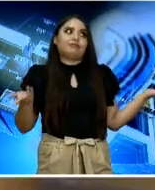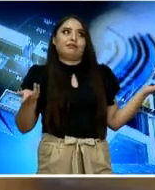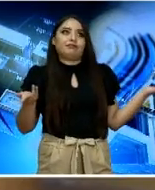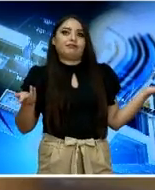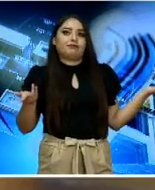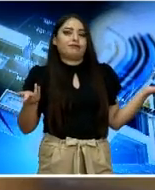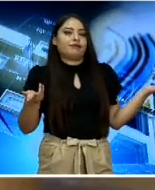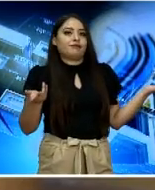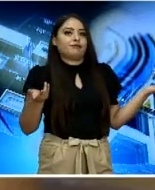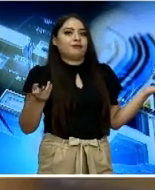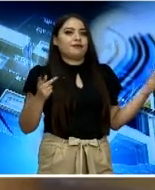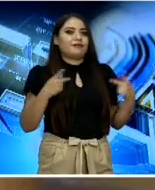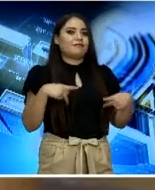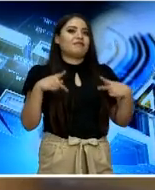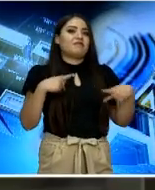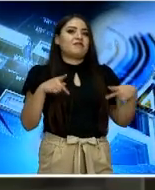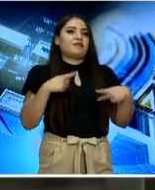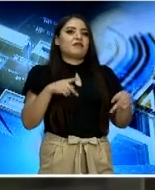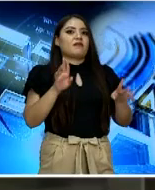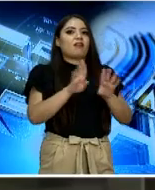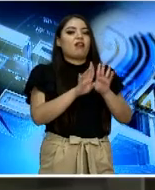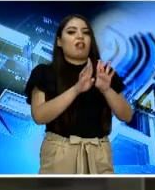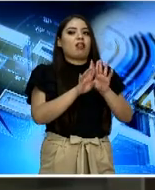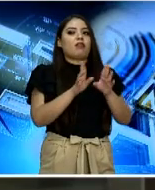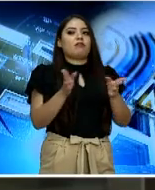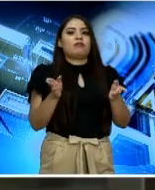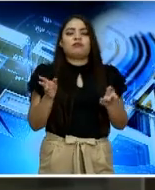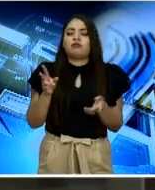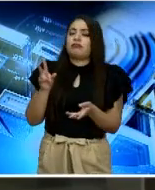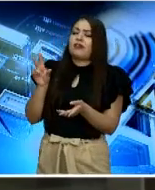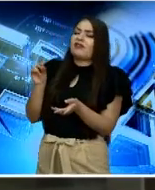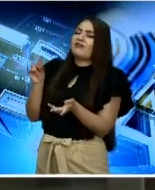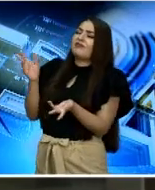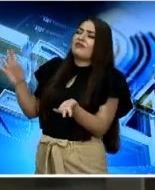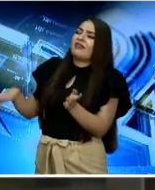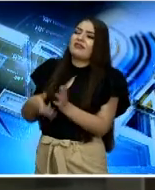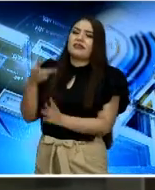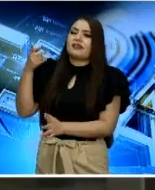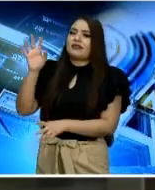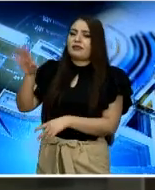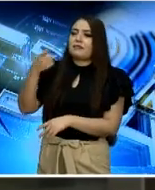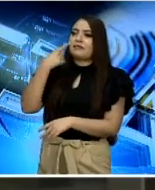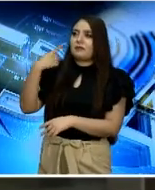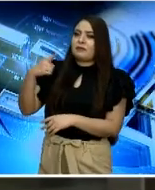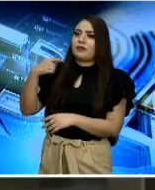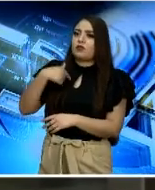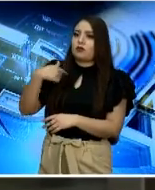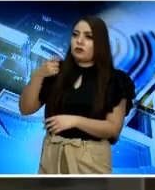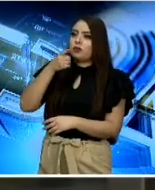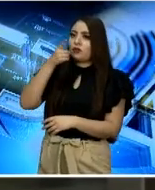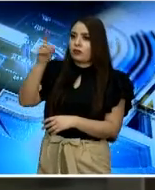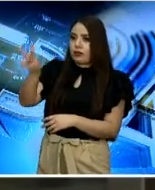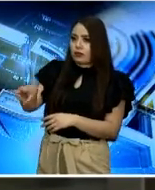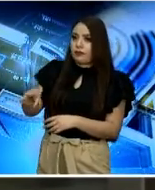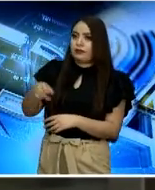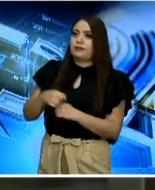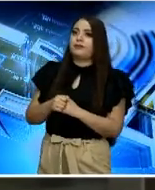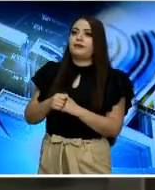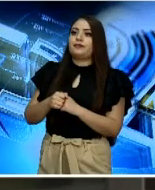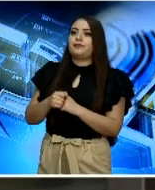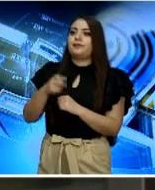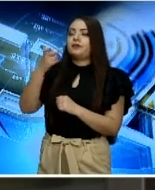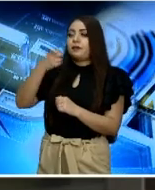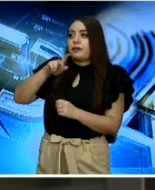gente siempre... No, otra vez. Mira, Valeria, te lo comento y es una sugerencia que yo te